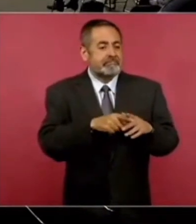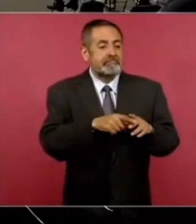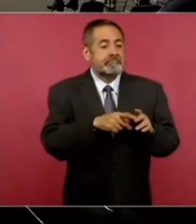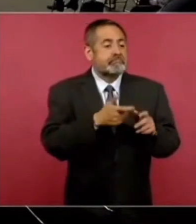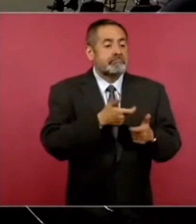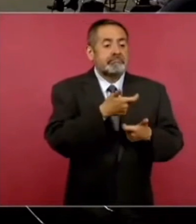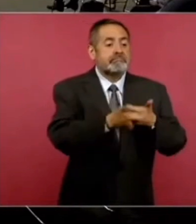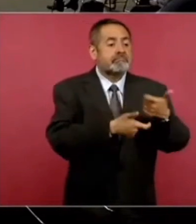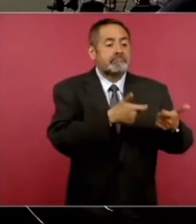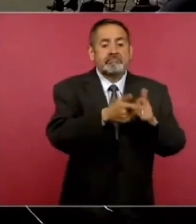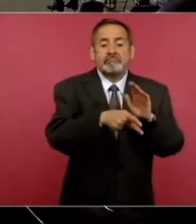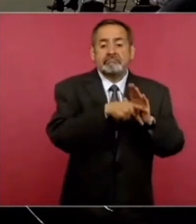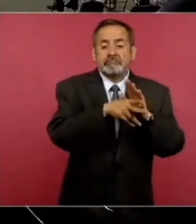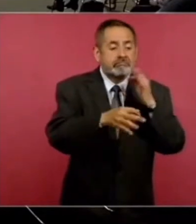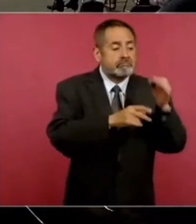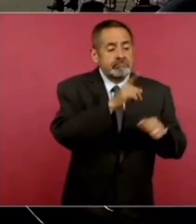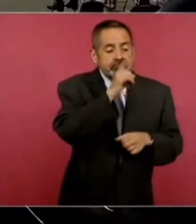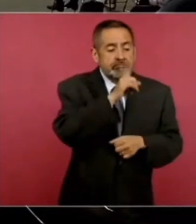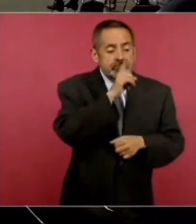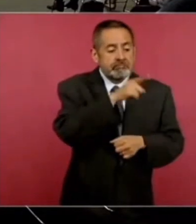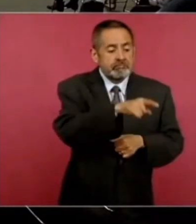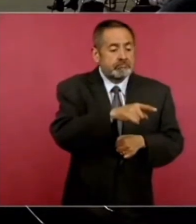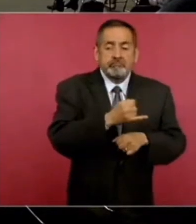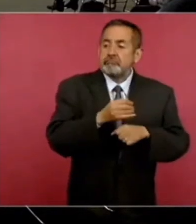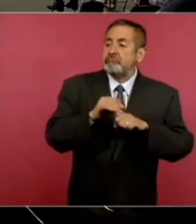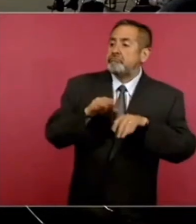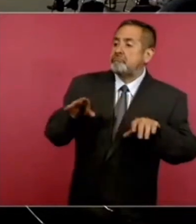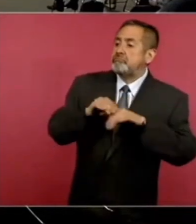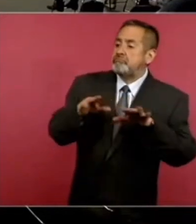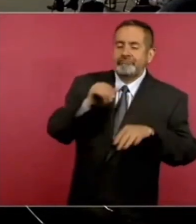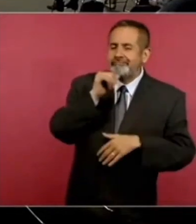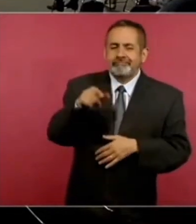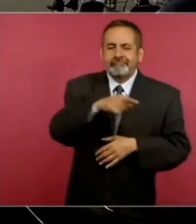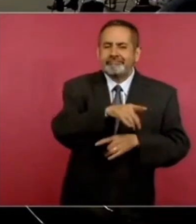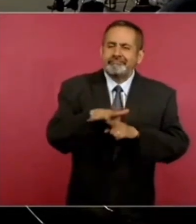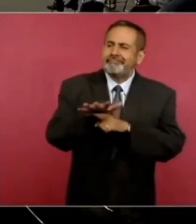alquilada, que no informa sino manipula,